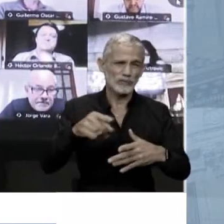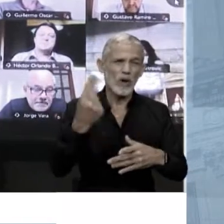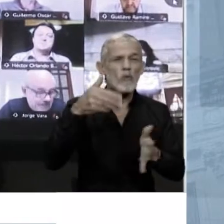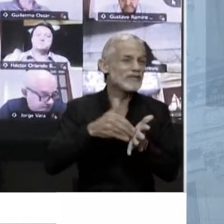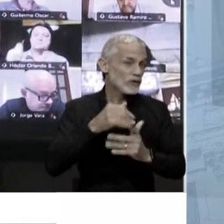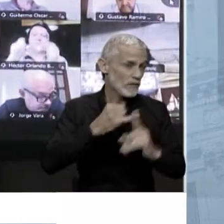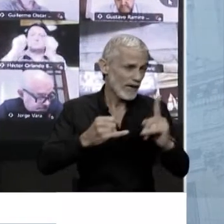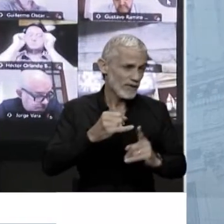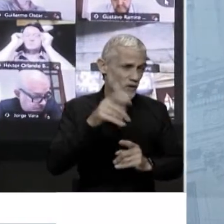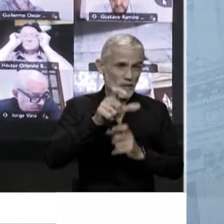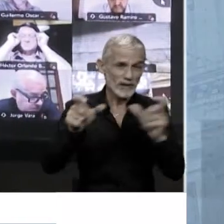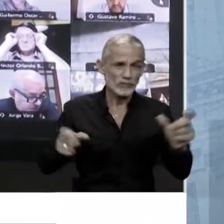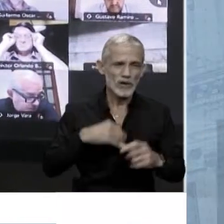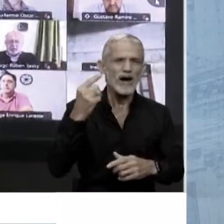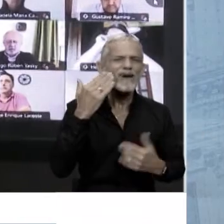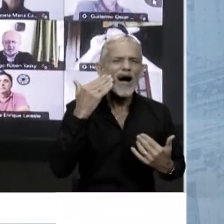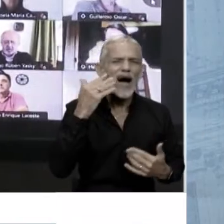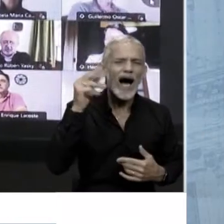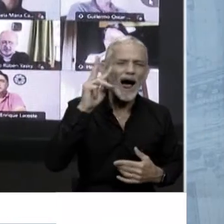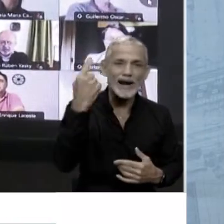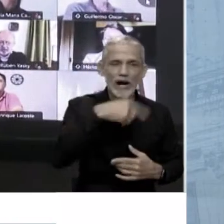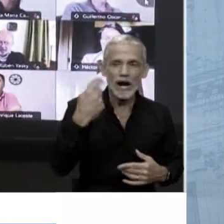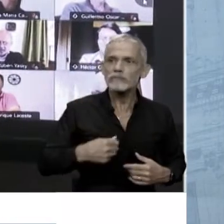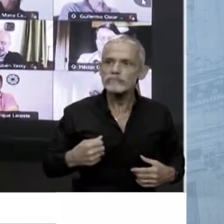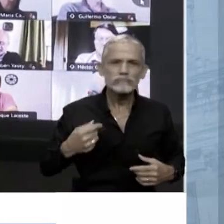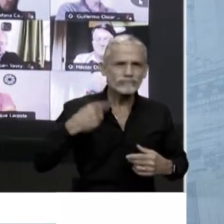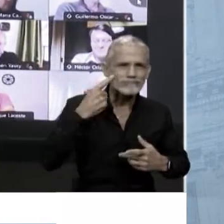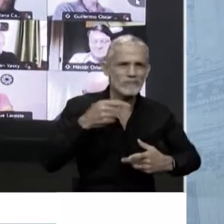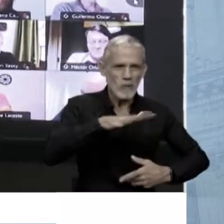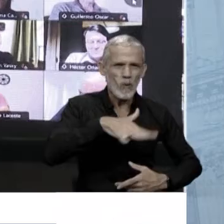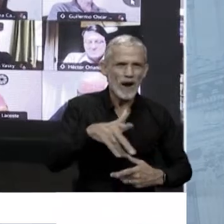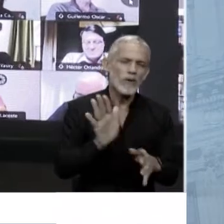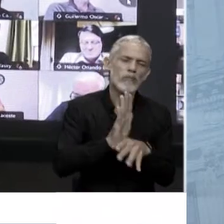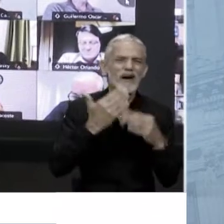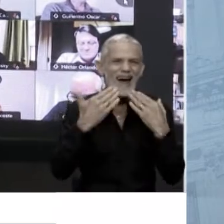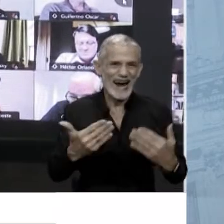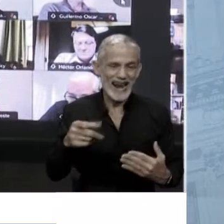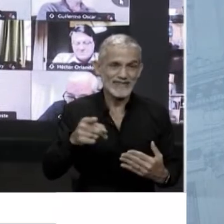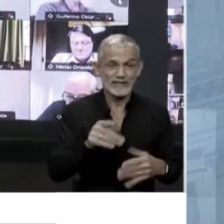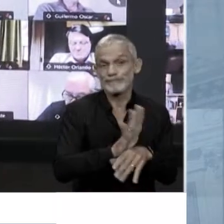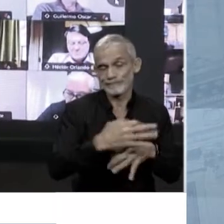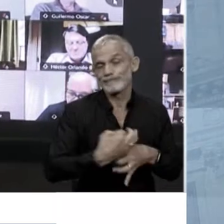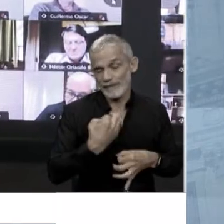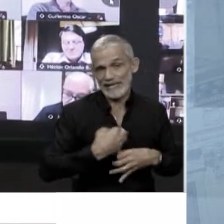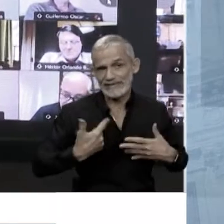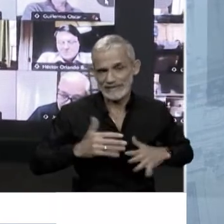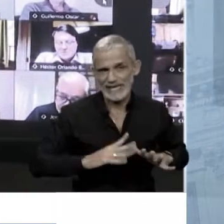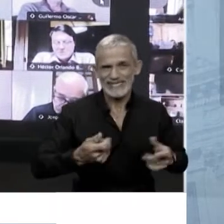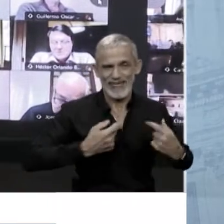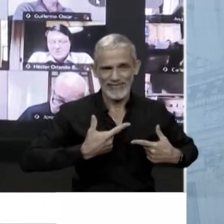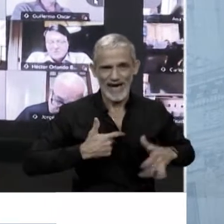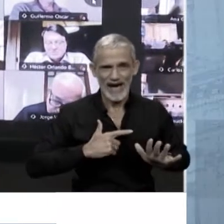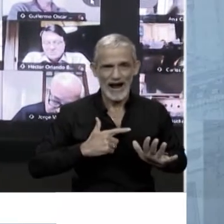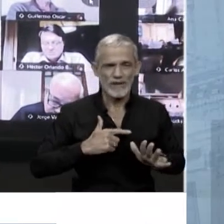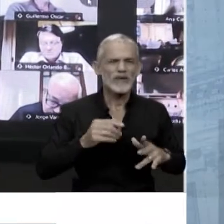de personas, ver los rostros, el agradecimiento de nuestro pueblo hacia él, nos da una enseñanza, más allá